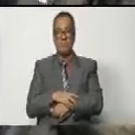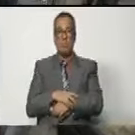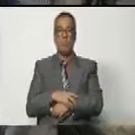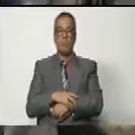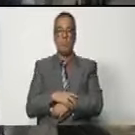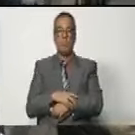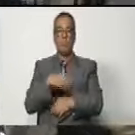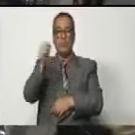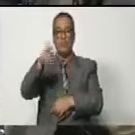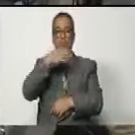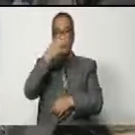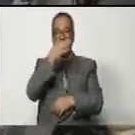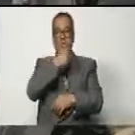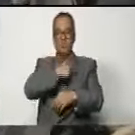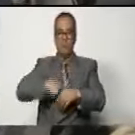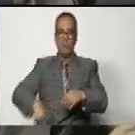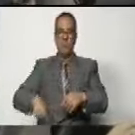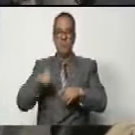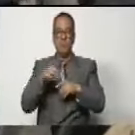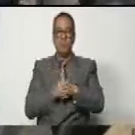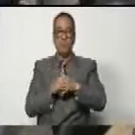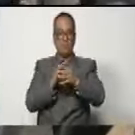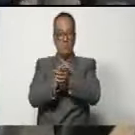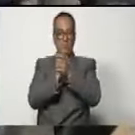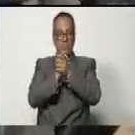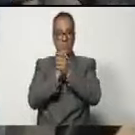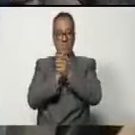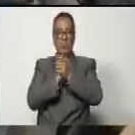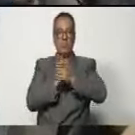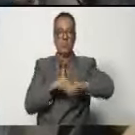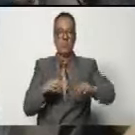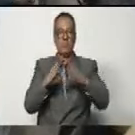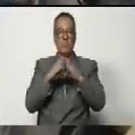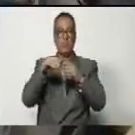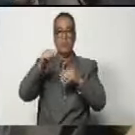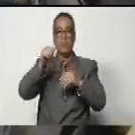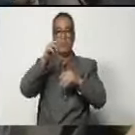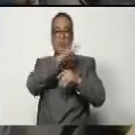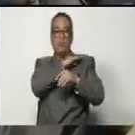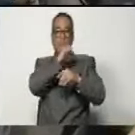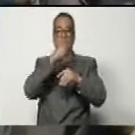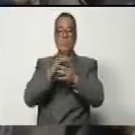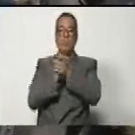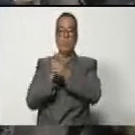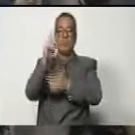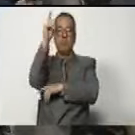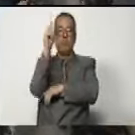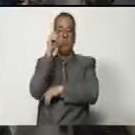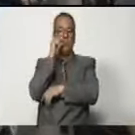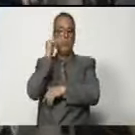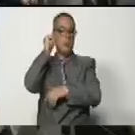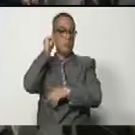Muy buenas tardes, presidente, compañero Pedro, América de la Junta Directiva, compañeros diputados y diputadas.